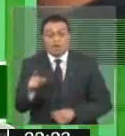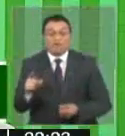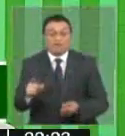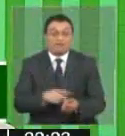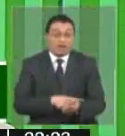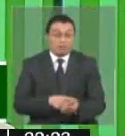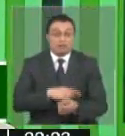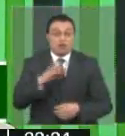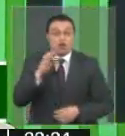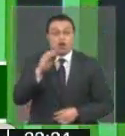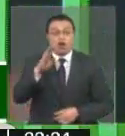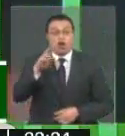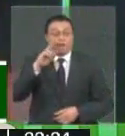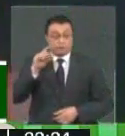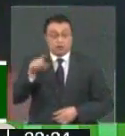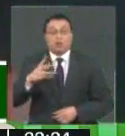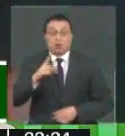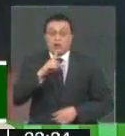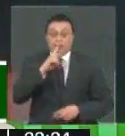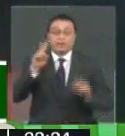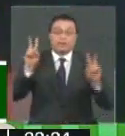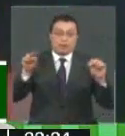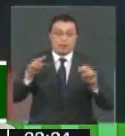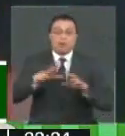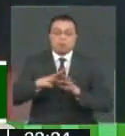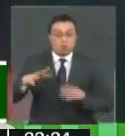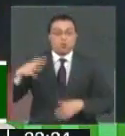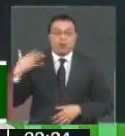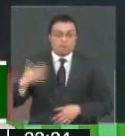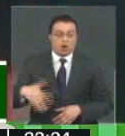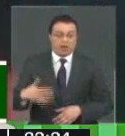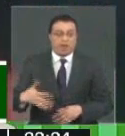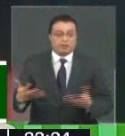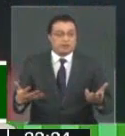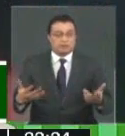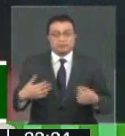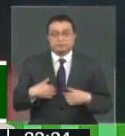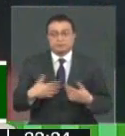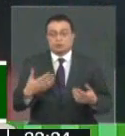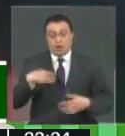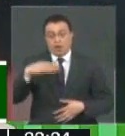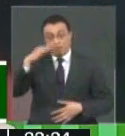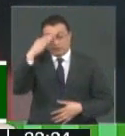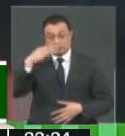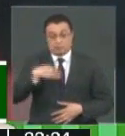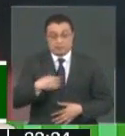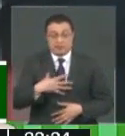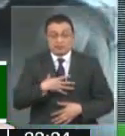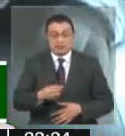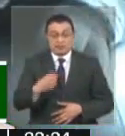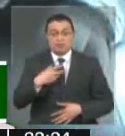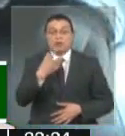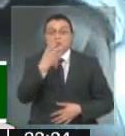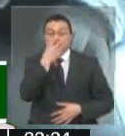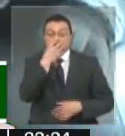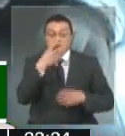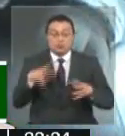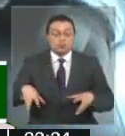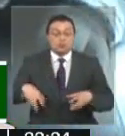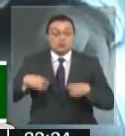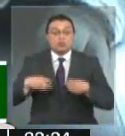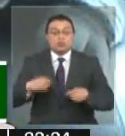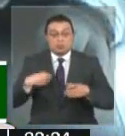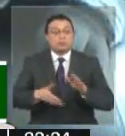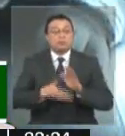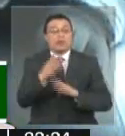obviamente que es un tema súper relevante. O sea, no sé, yo en mi experiencia personal con mi hija que ocupa oxígeno, elegí cuando pude